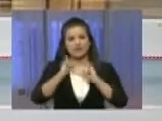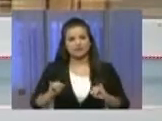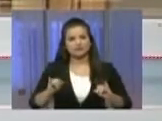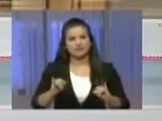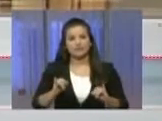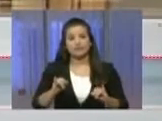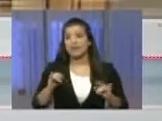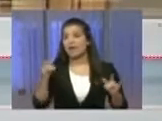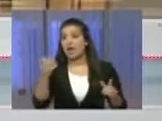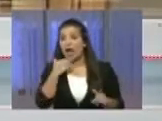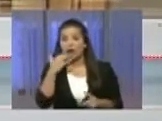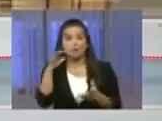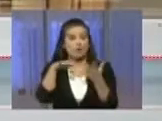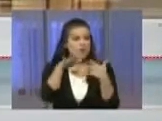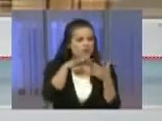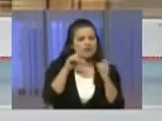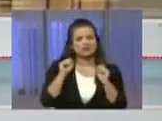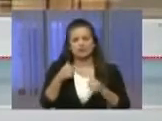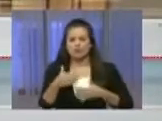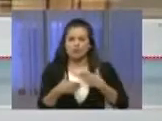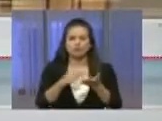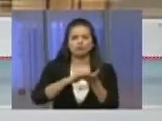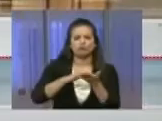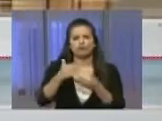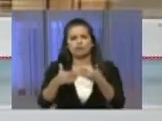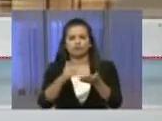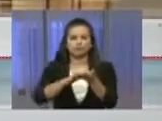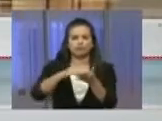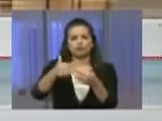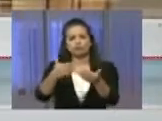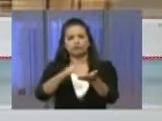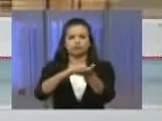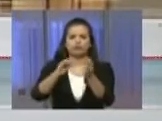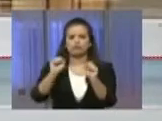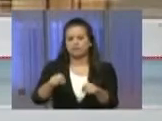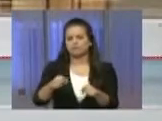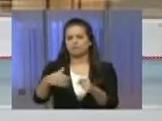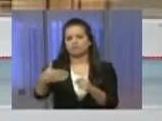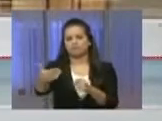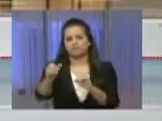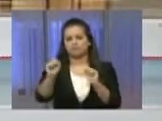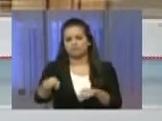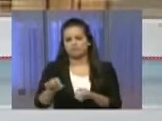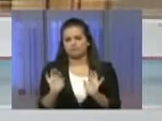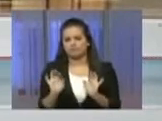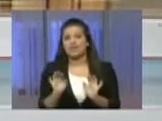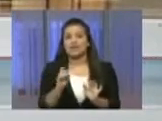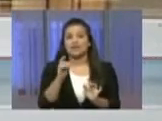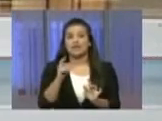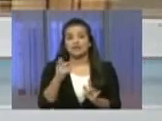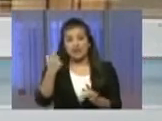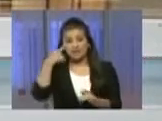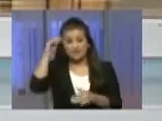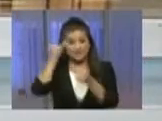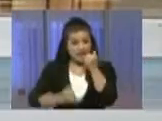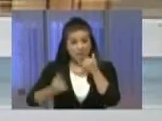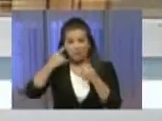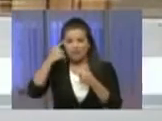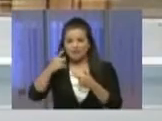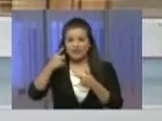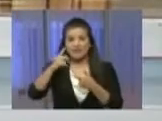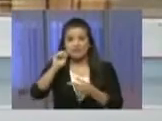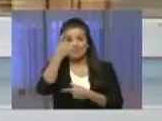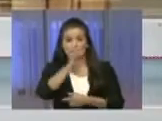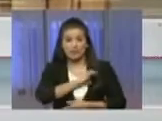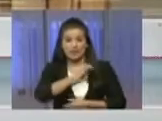las dificultades iremos enfrentando y solucionando los problemas que nos surjan y veremos el amanecer del primero de